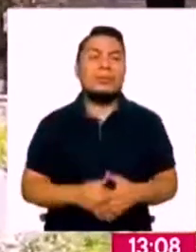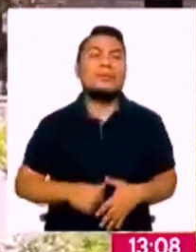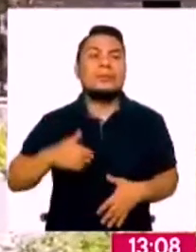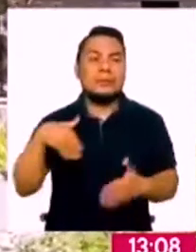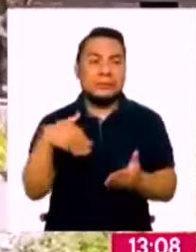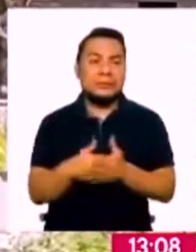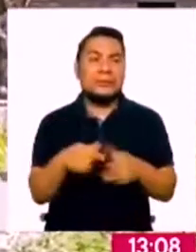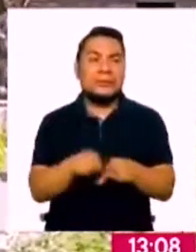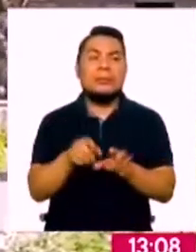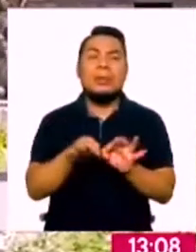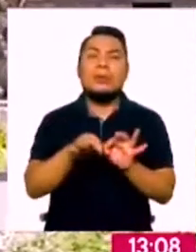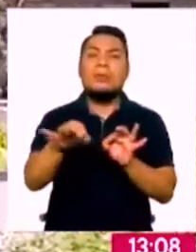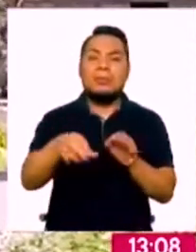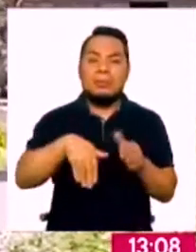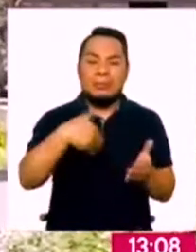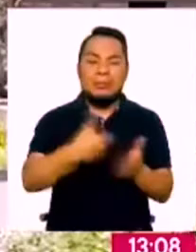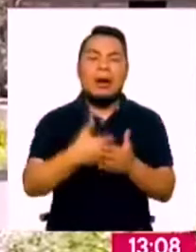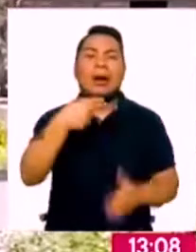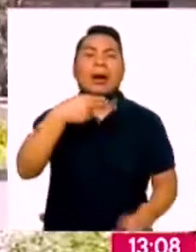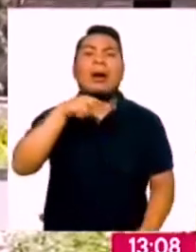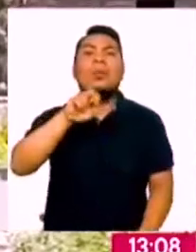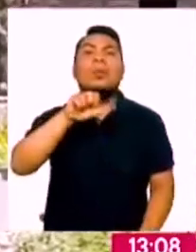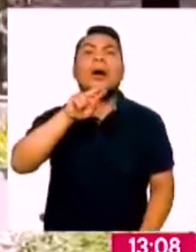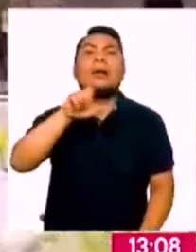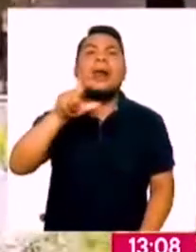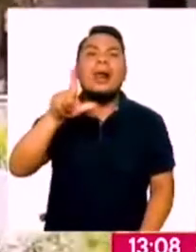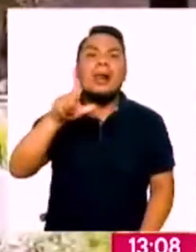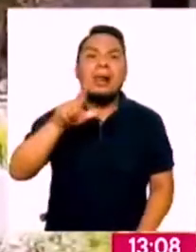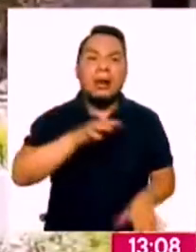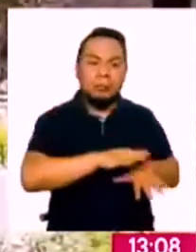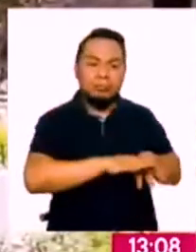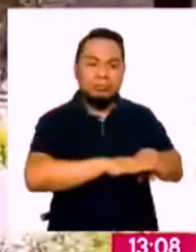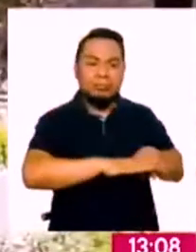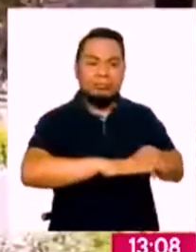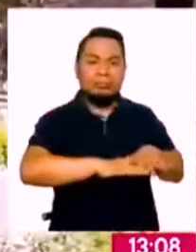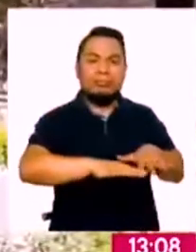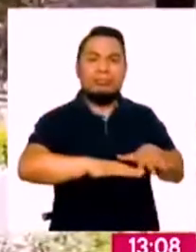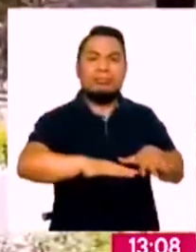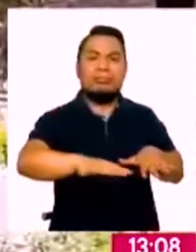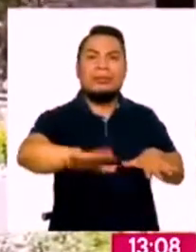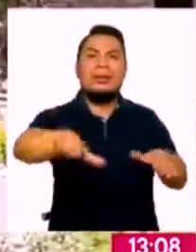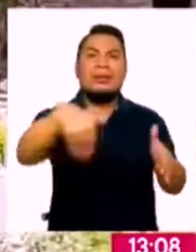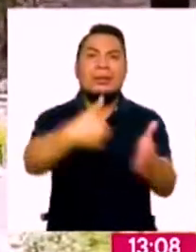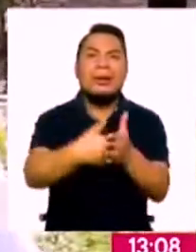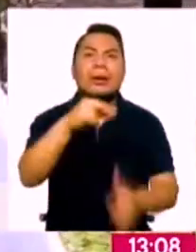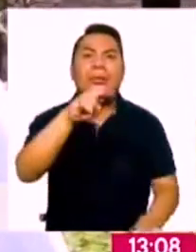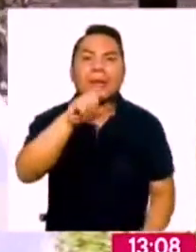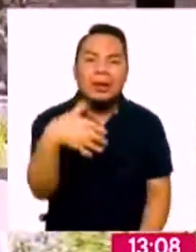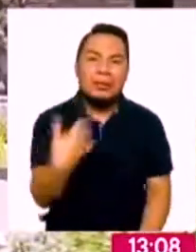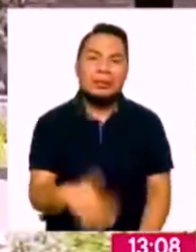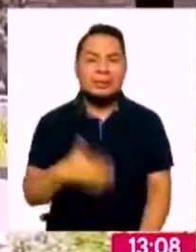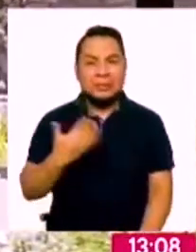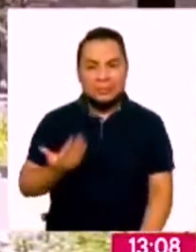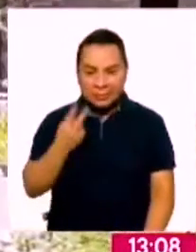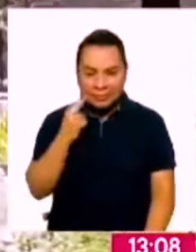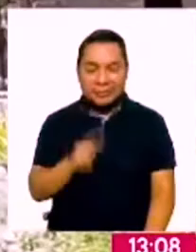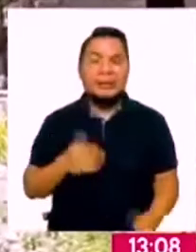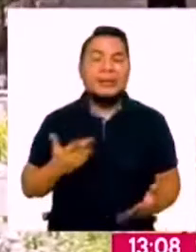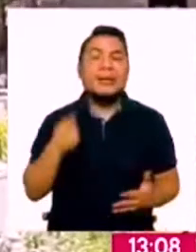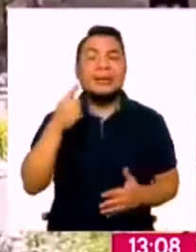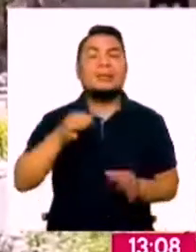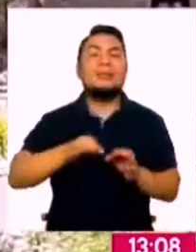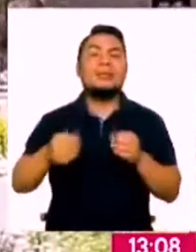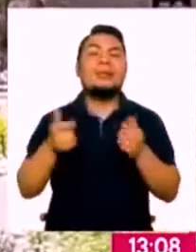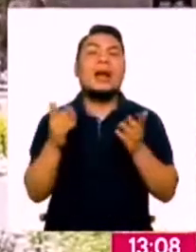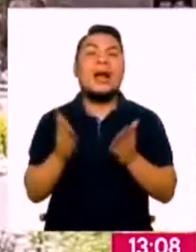llegó también a la provincia de Huaral, las autoridades competentes vienen realizando acciones inmediatas. Y tal es el caso del gobierno regional de Lima,